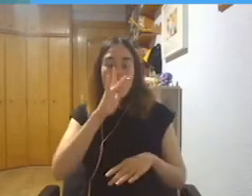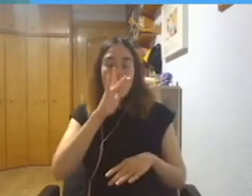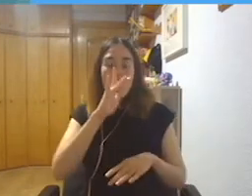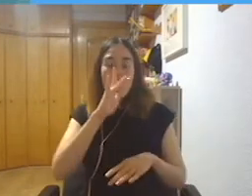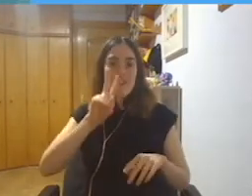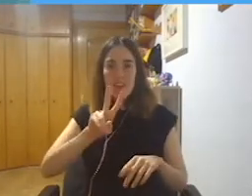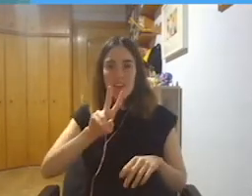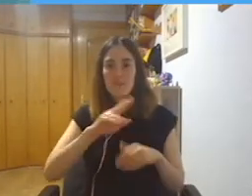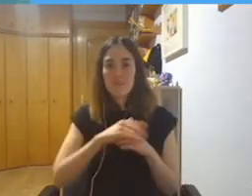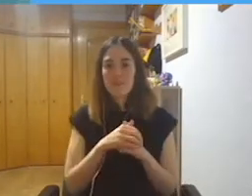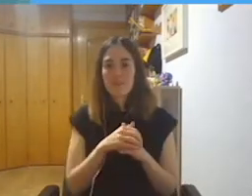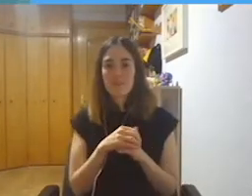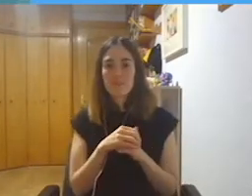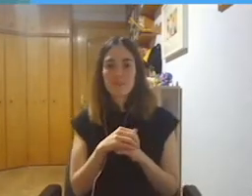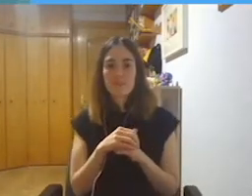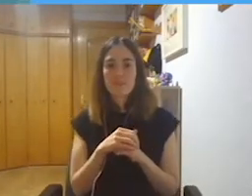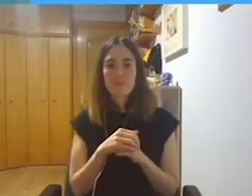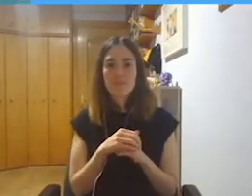día.